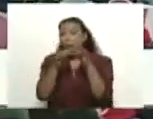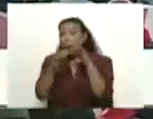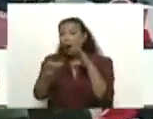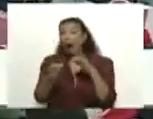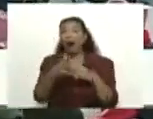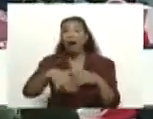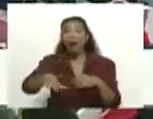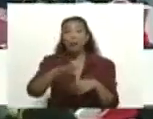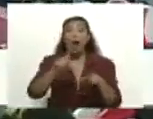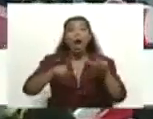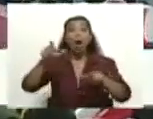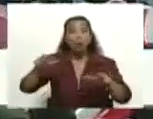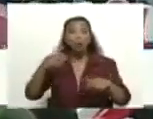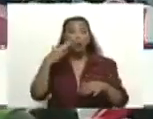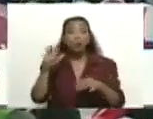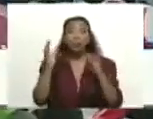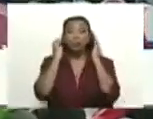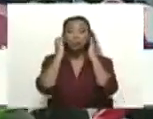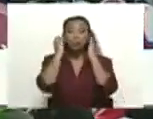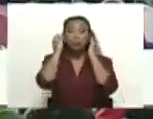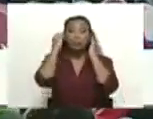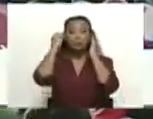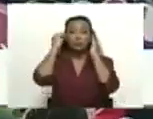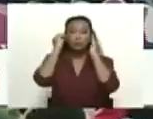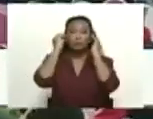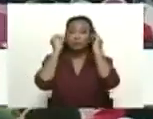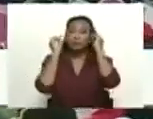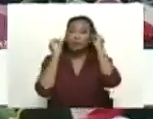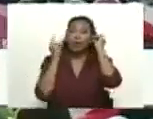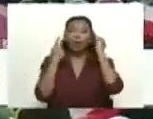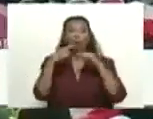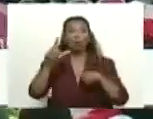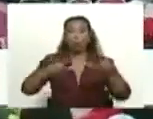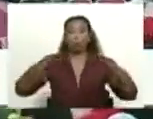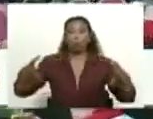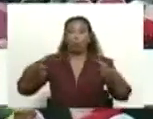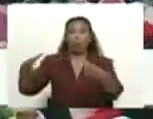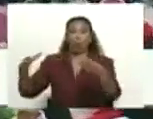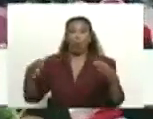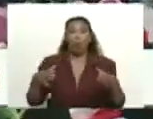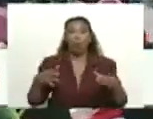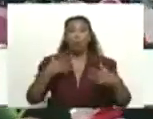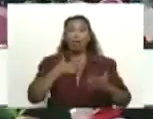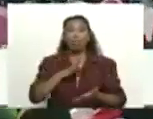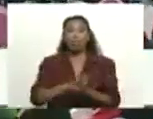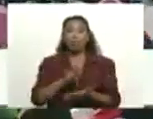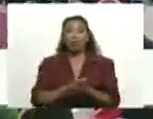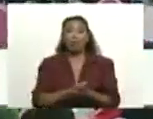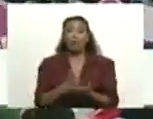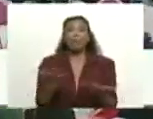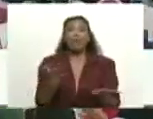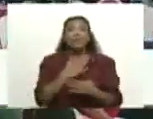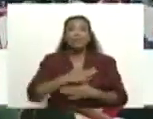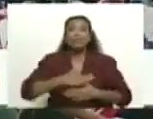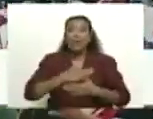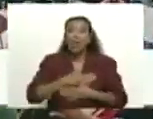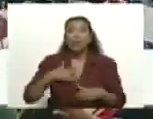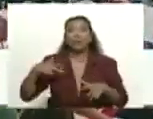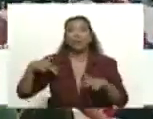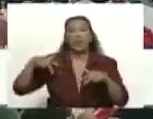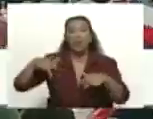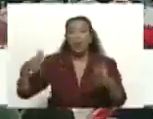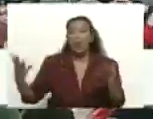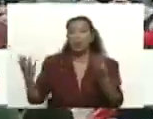¿Ah? Hay unos que están aquí que no caminaron, echaron el carro. Pero qué sabroso es caminar con